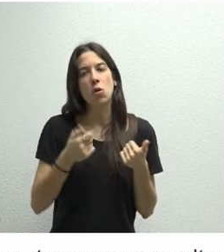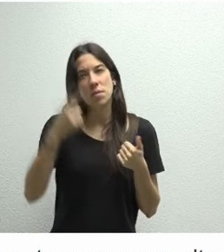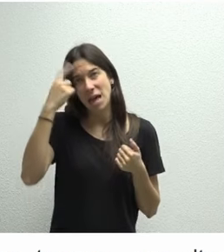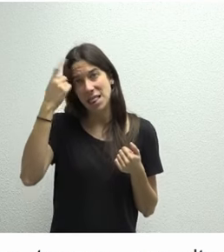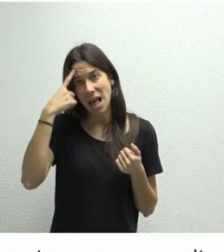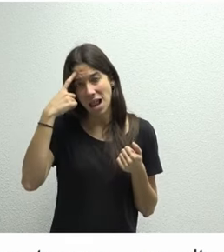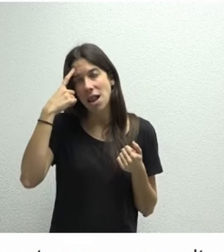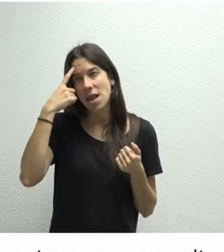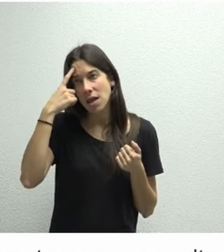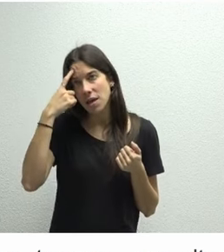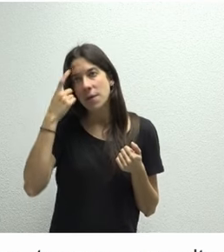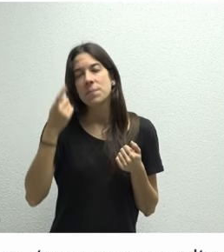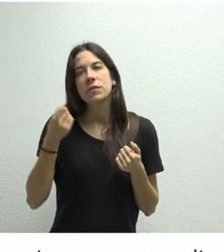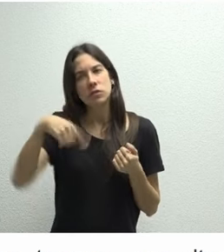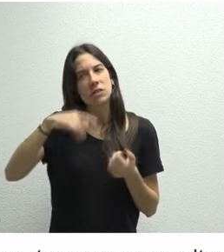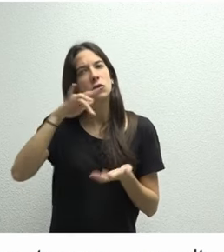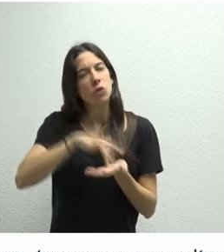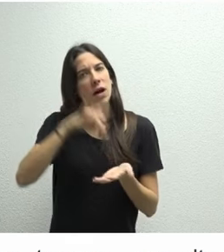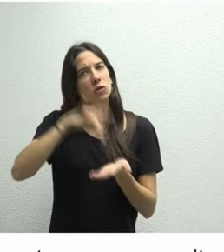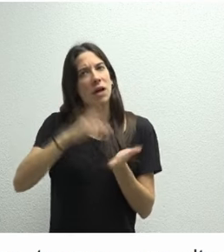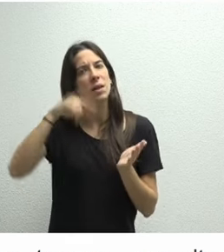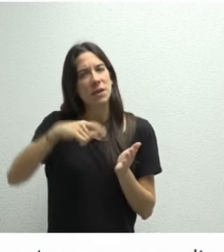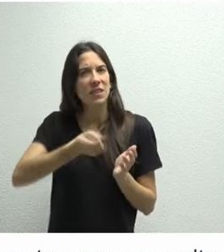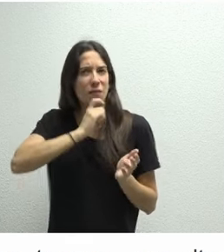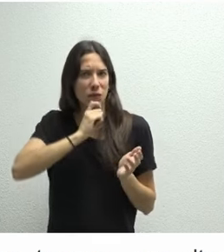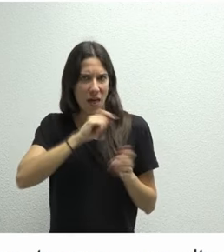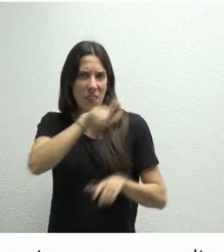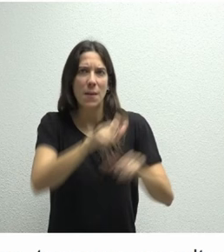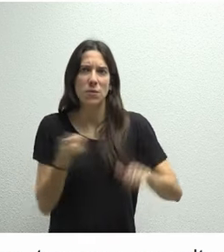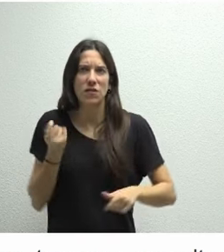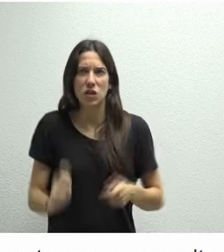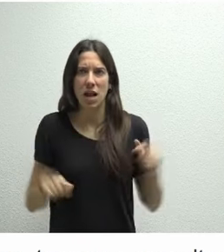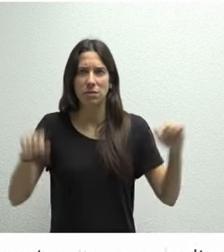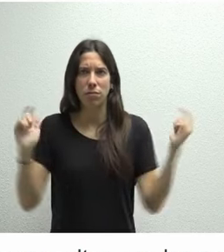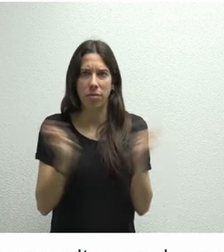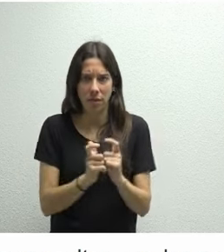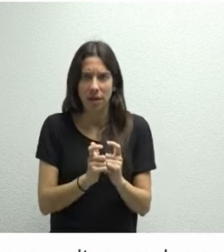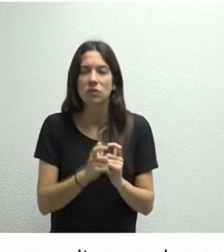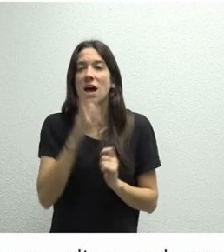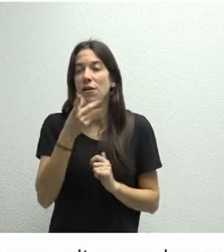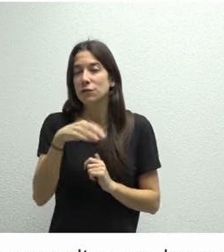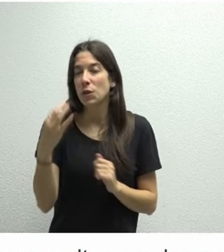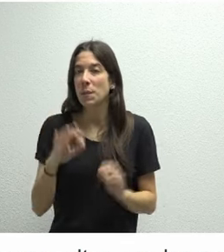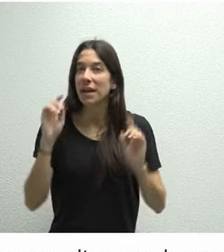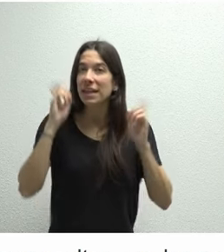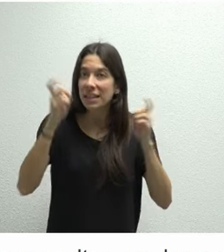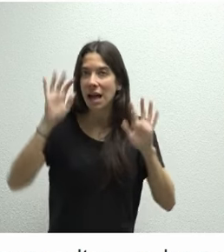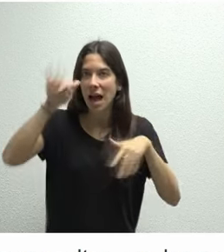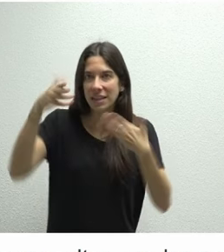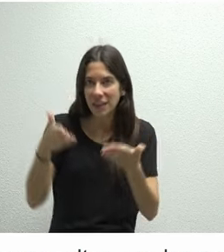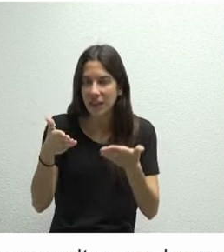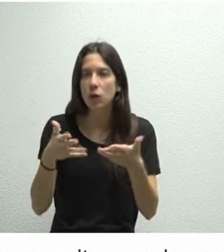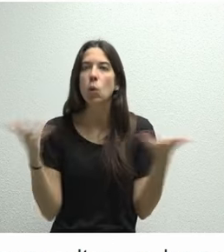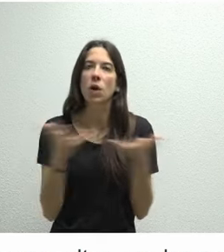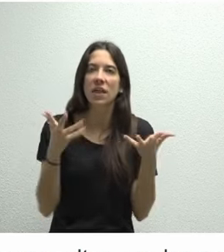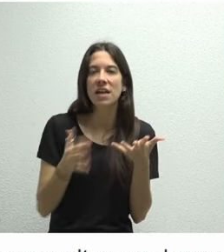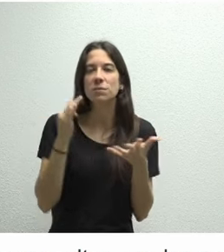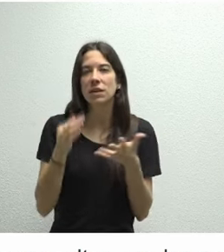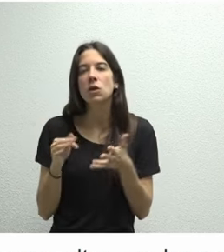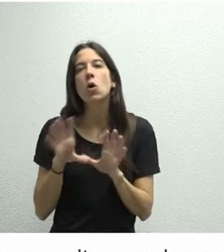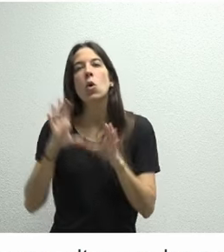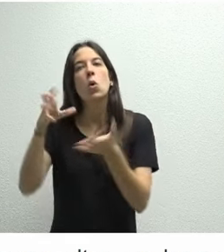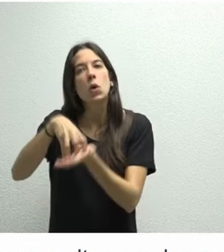han dicho También muchas veces de las dificultades de personal pues hemos tenido también que empezar a atender urgencias y unidad de hospitalización breve eso nos ha dado